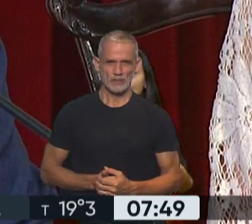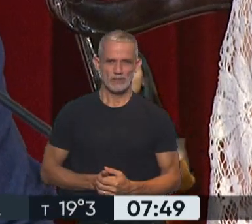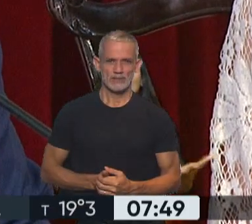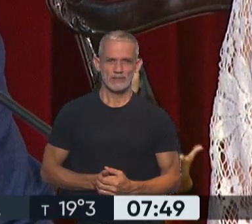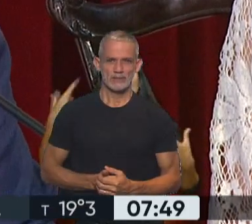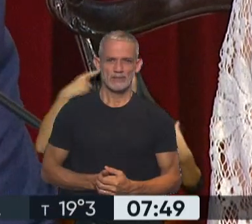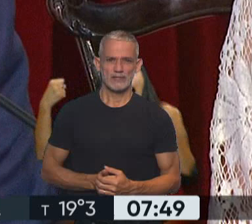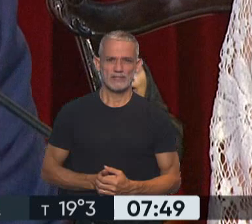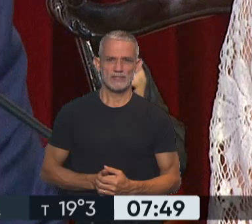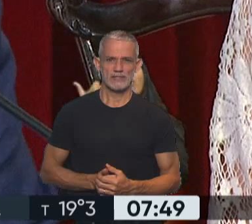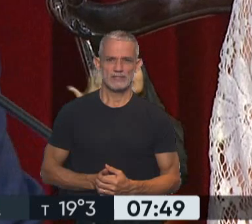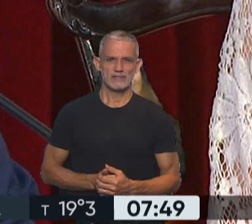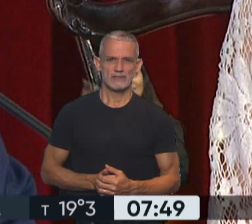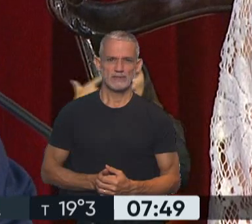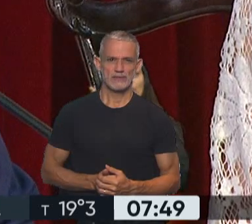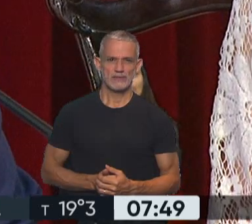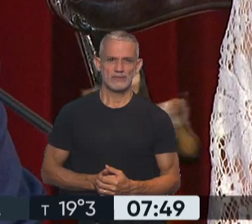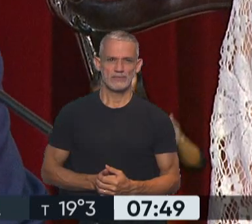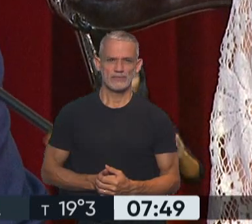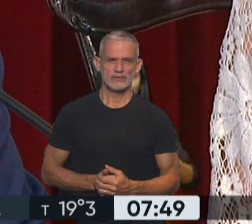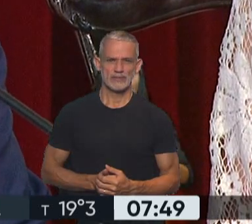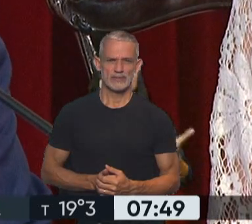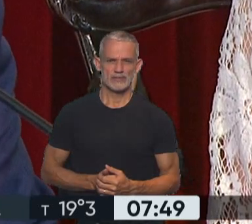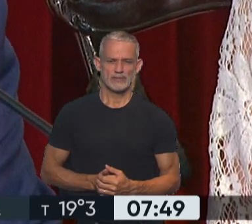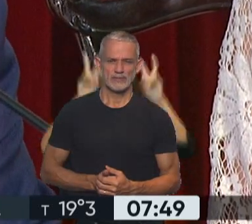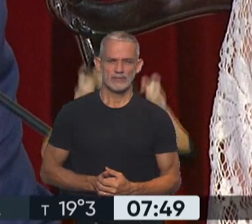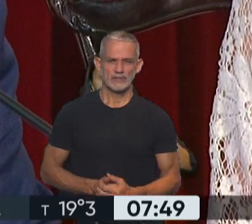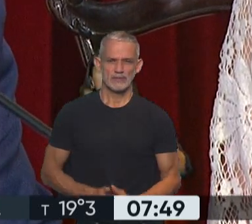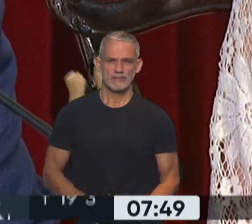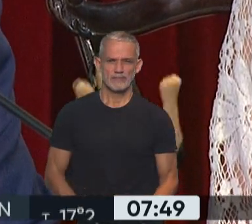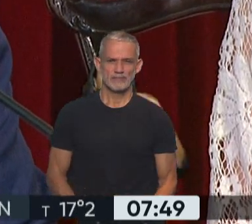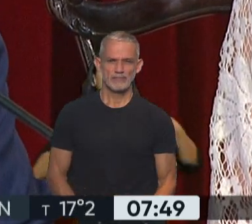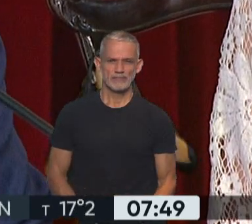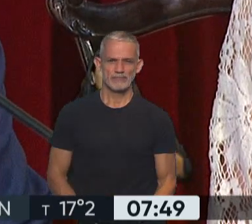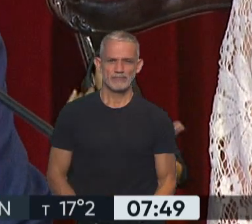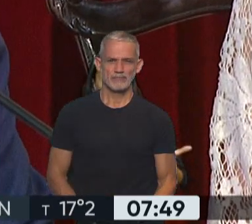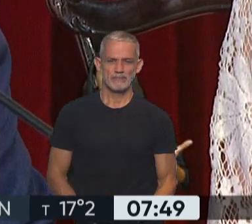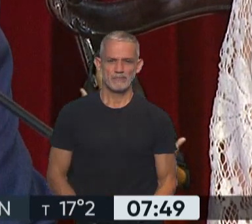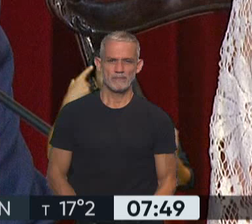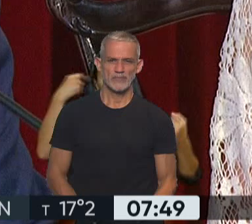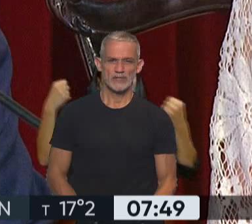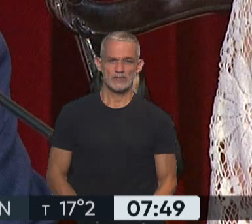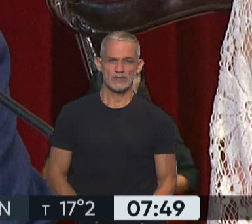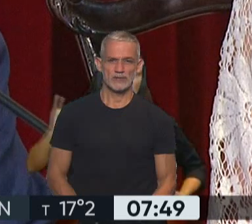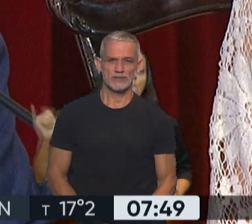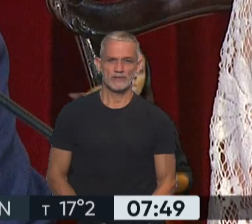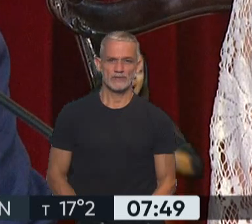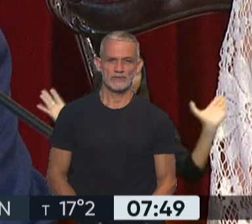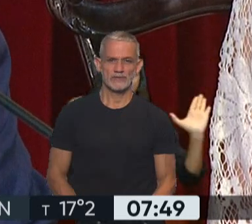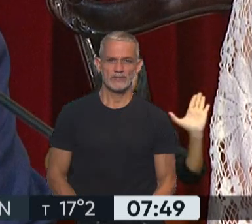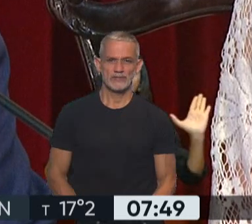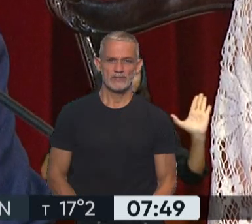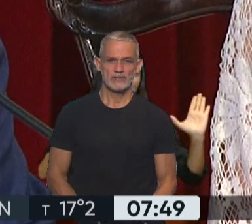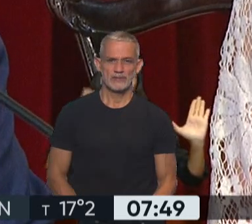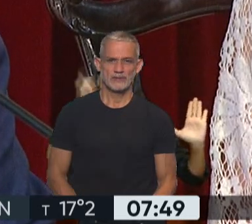El acuerdo que anunciamos semanas atrás sobre el marco de políticas económicas es el mejor acuerdo que el gobierno de la Argentina